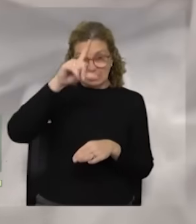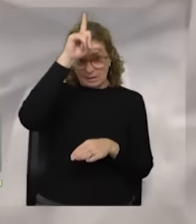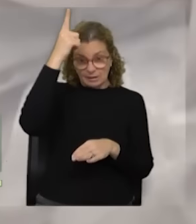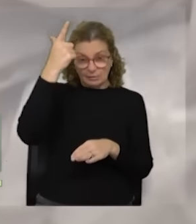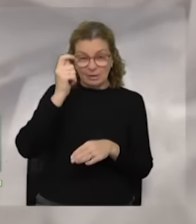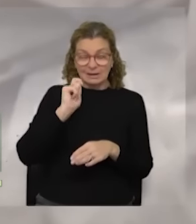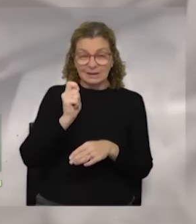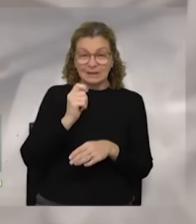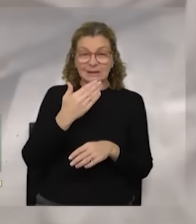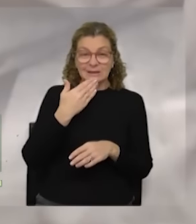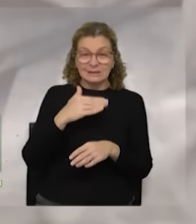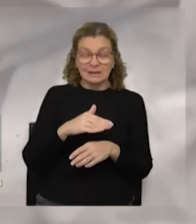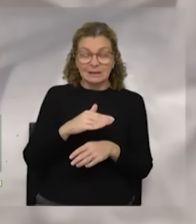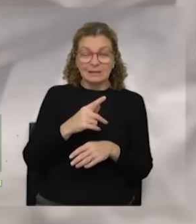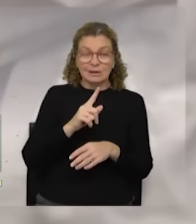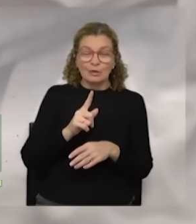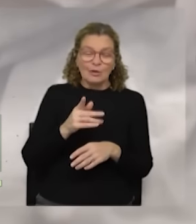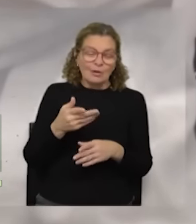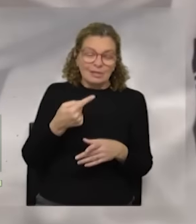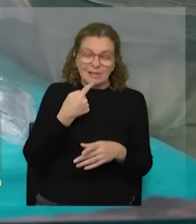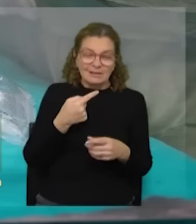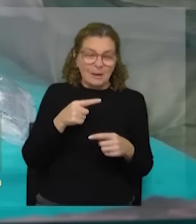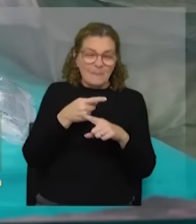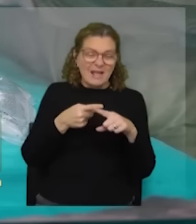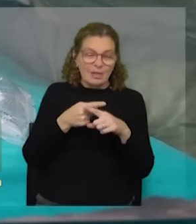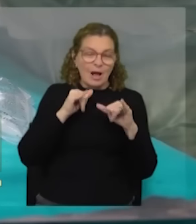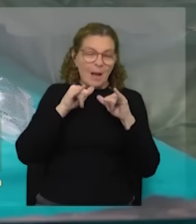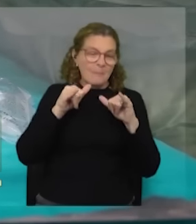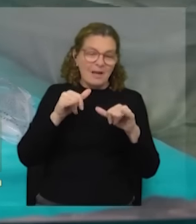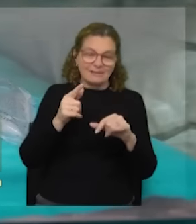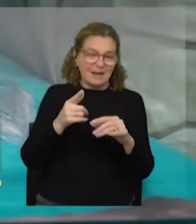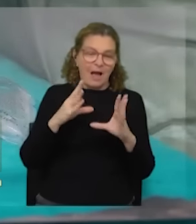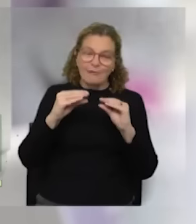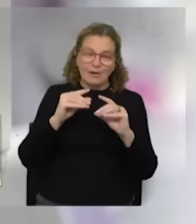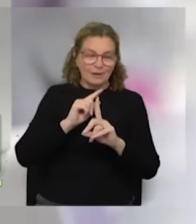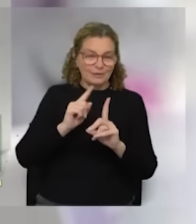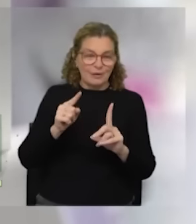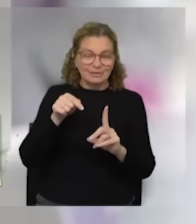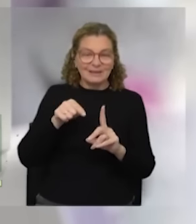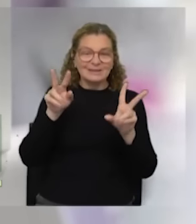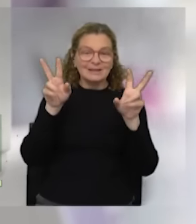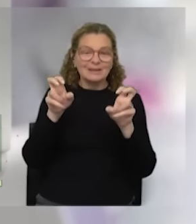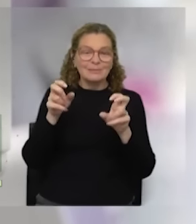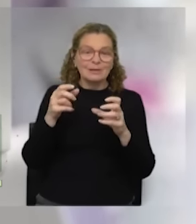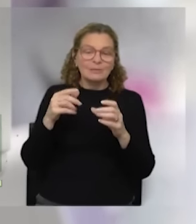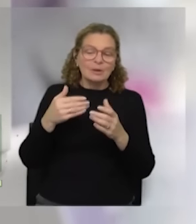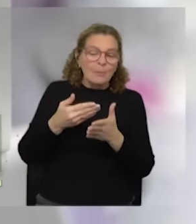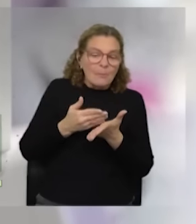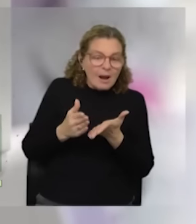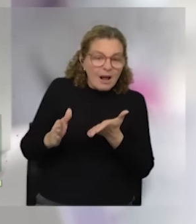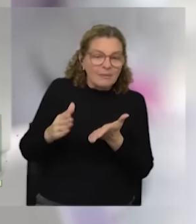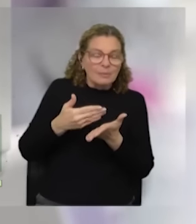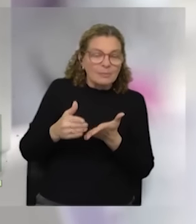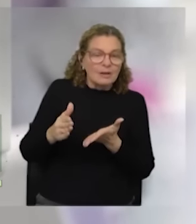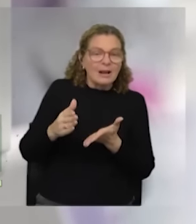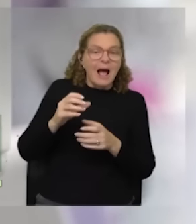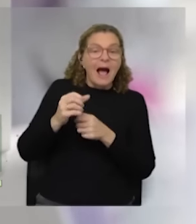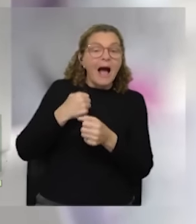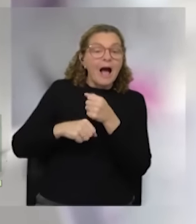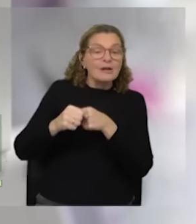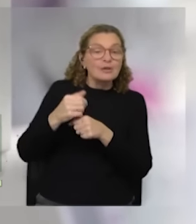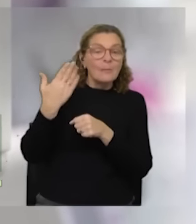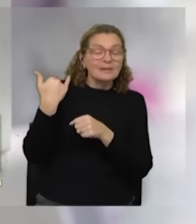quien entendería que no es conveniente tratarlo en medio de la campaña electoral la consideración de este asunto se venía postergando desde el año pasado y